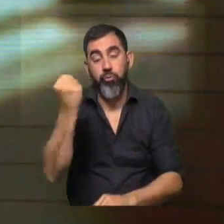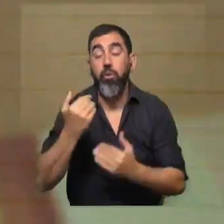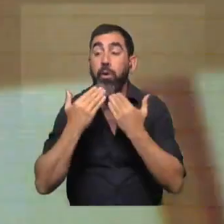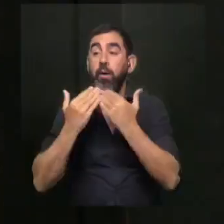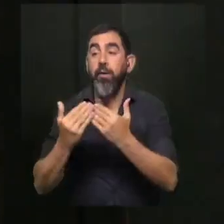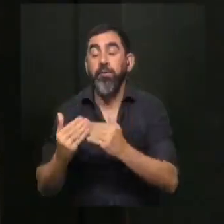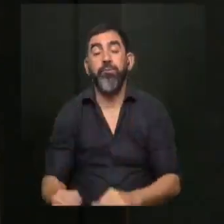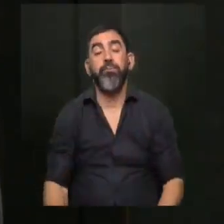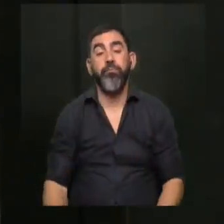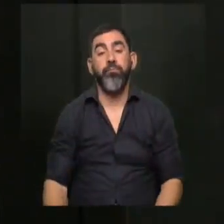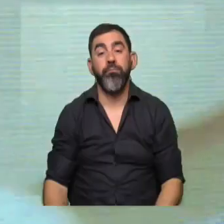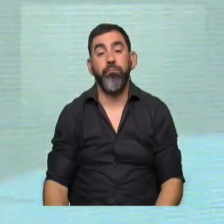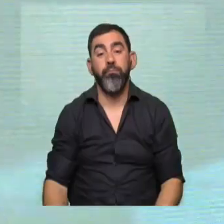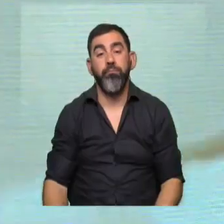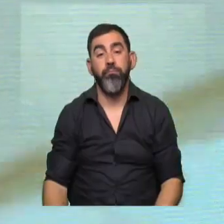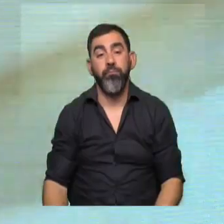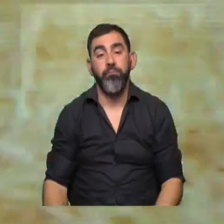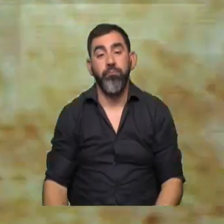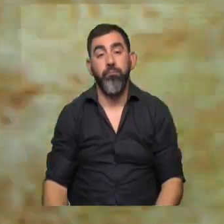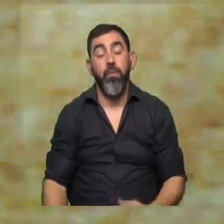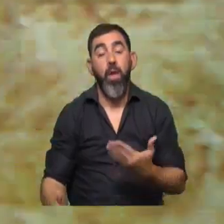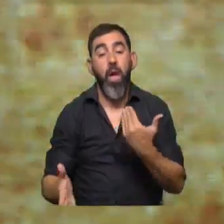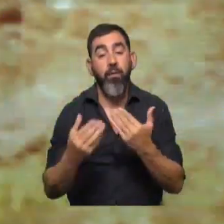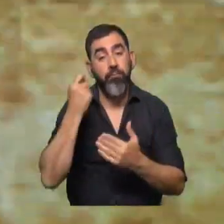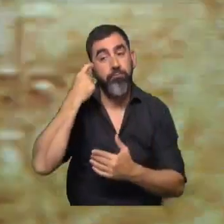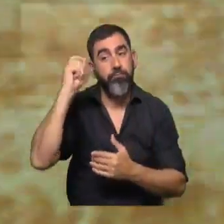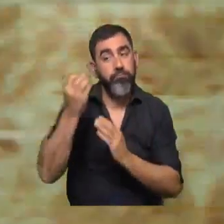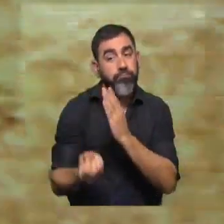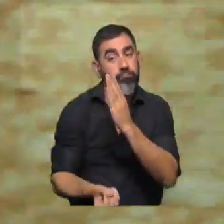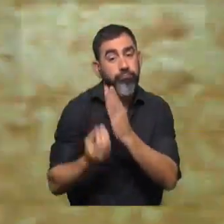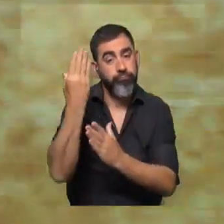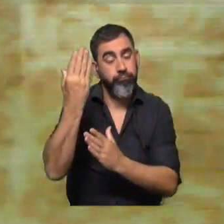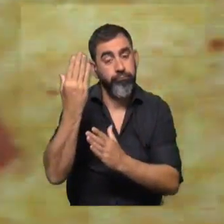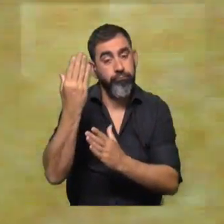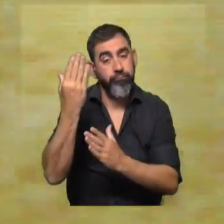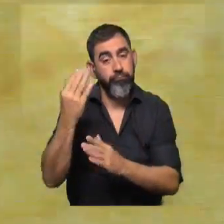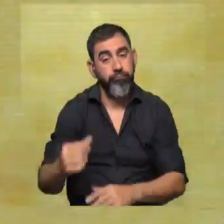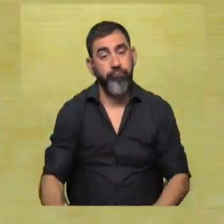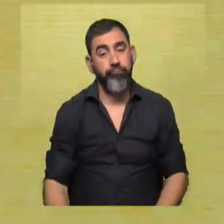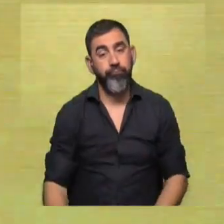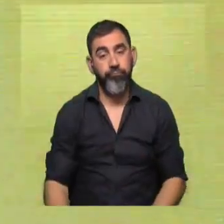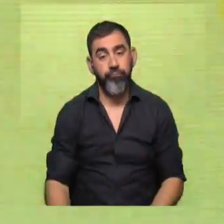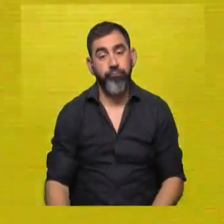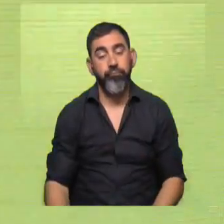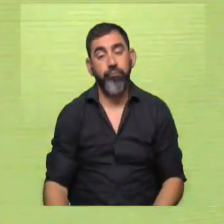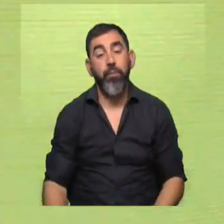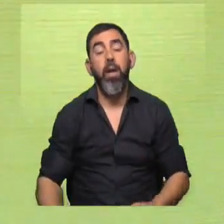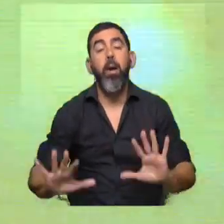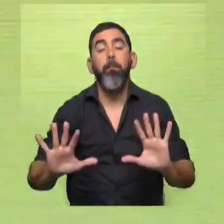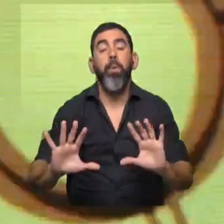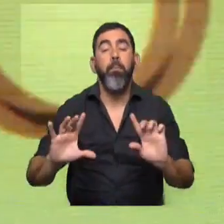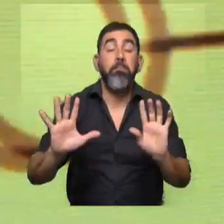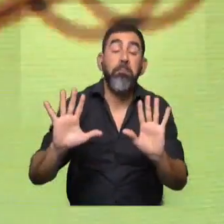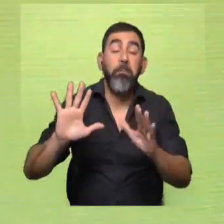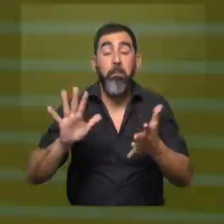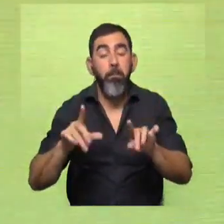Gracias, Daniela. Nos vemos. Y hablamos de creación, hablamos de invento y tal vez ni siquiera nos desplacemos mucho,